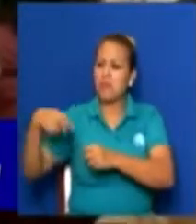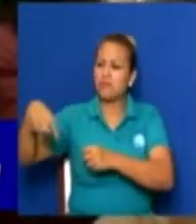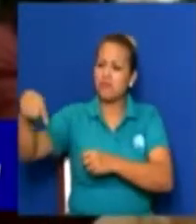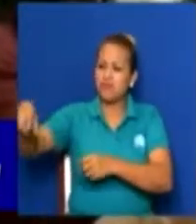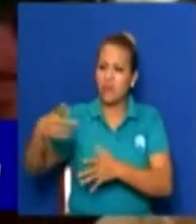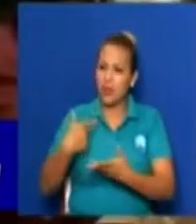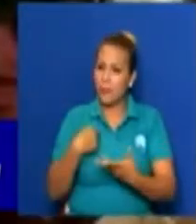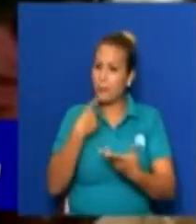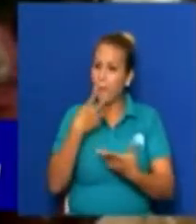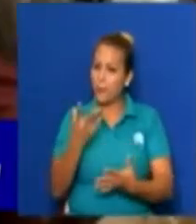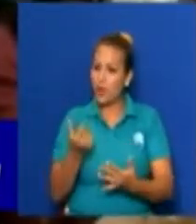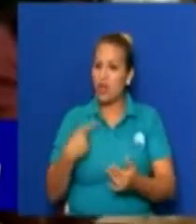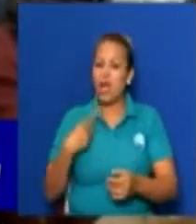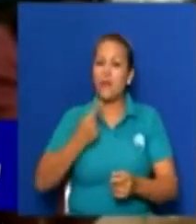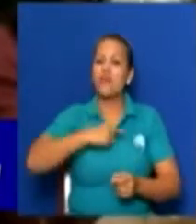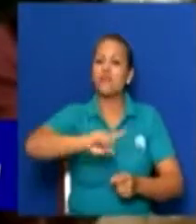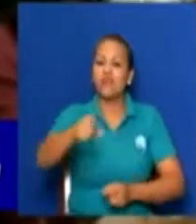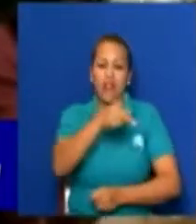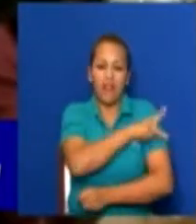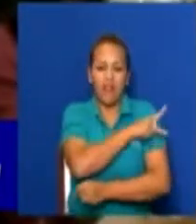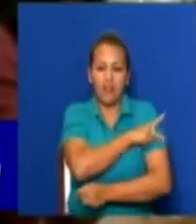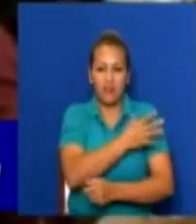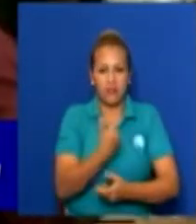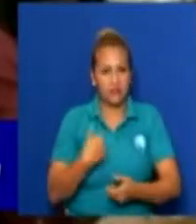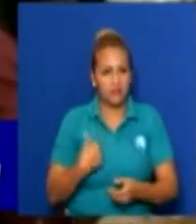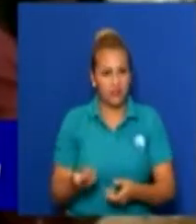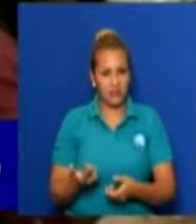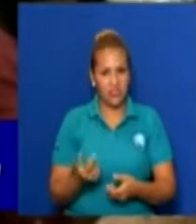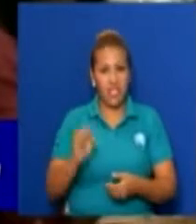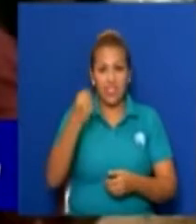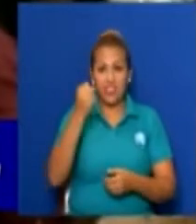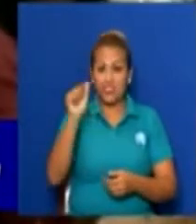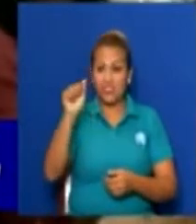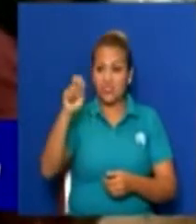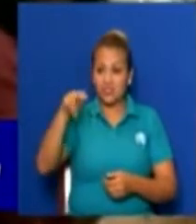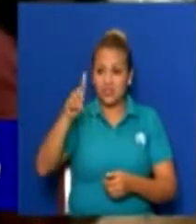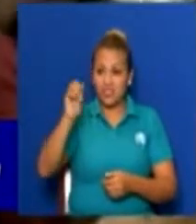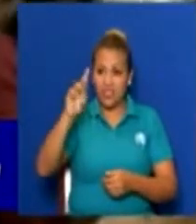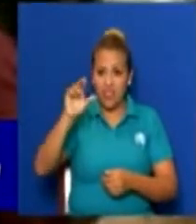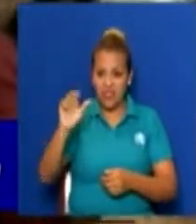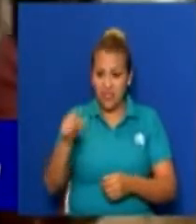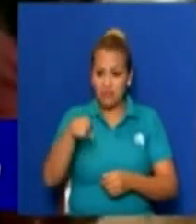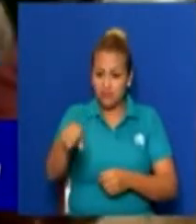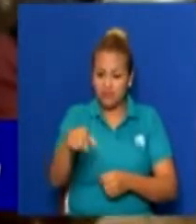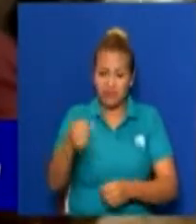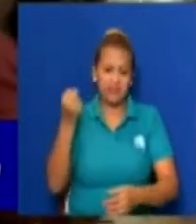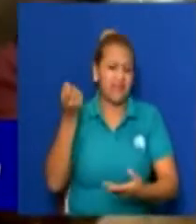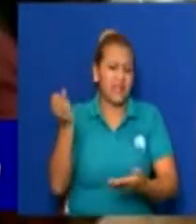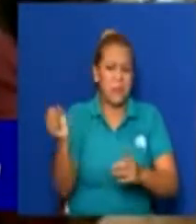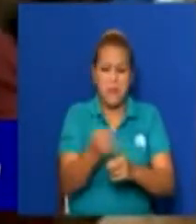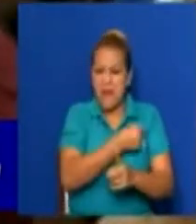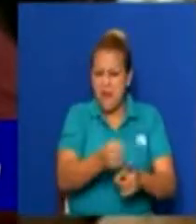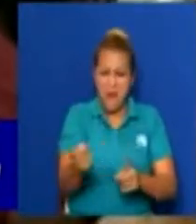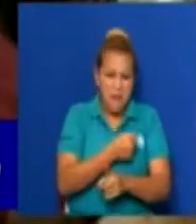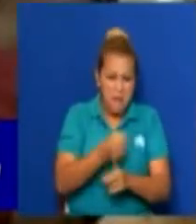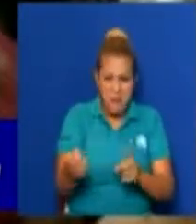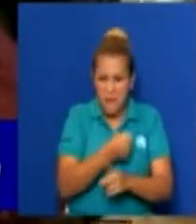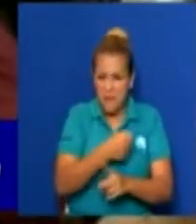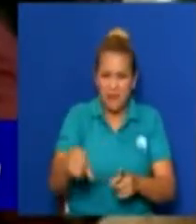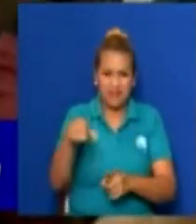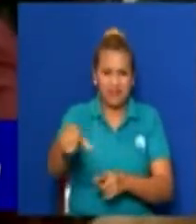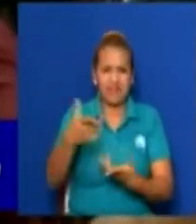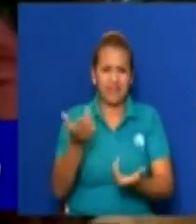policía. Sandra fue una de las que fue golpeada, malmatada y todo lo que ustedes quieran. La verguió el chino,